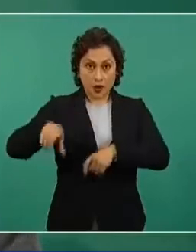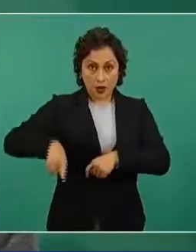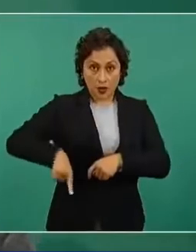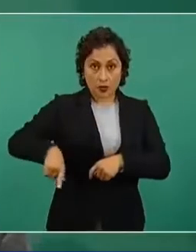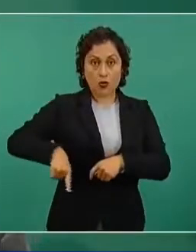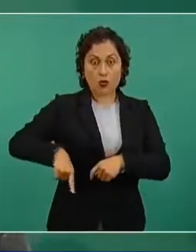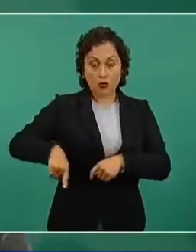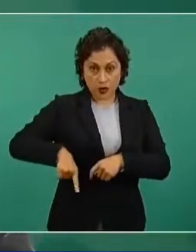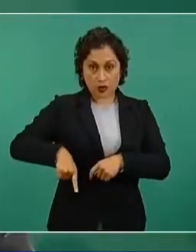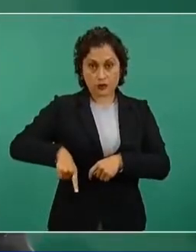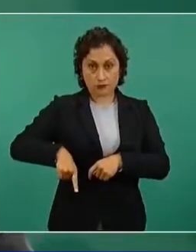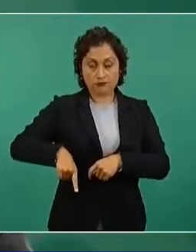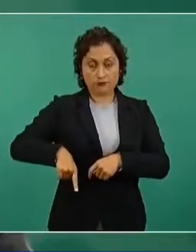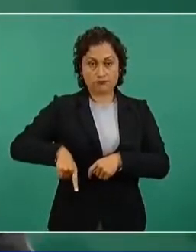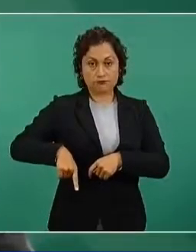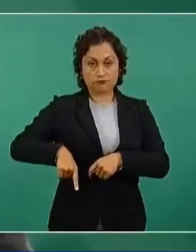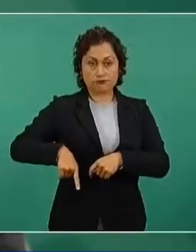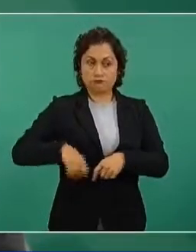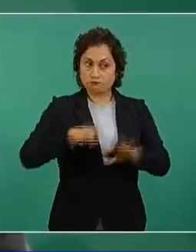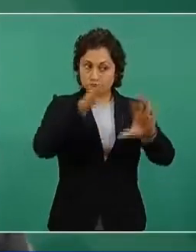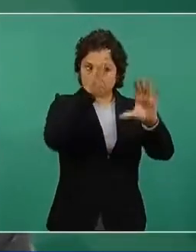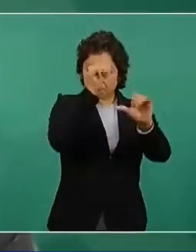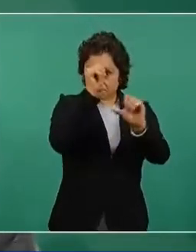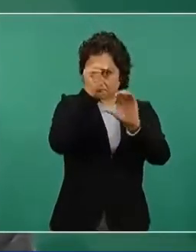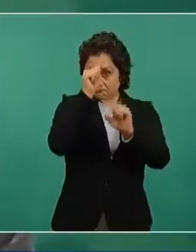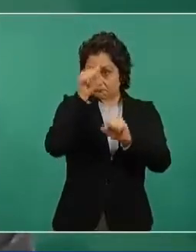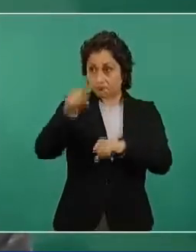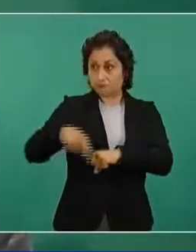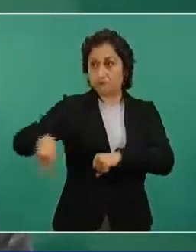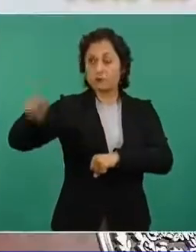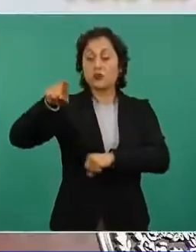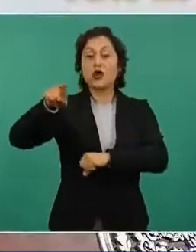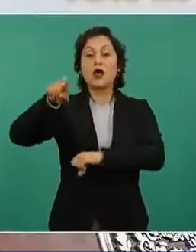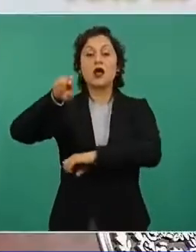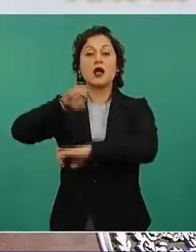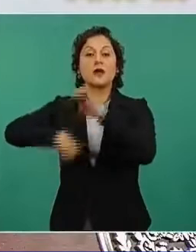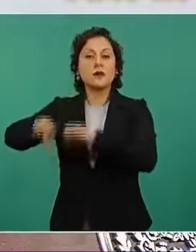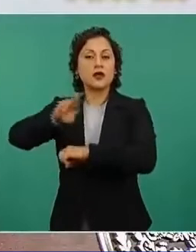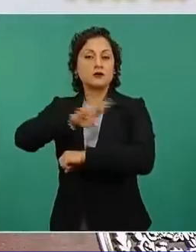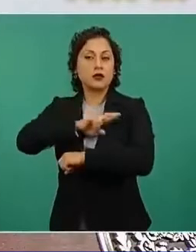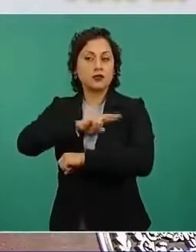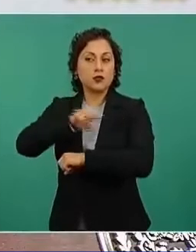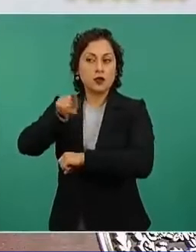No aceptaron los de las cámaras, aun cuando